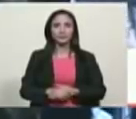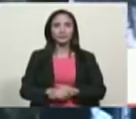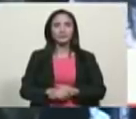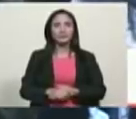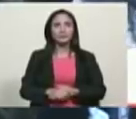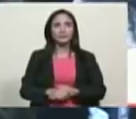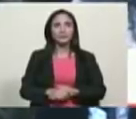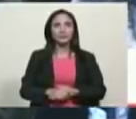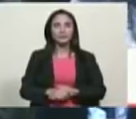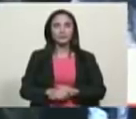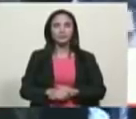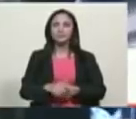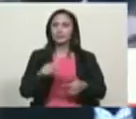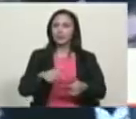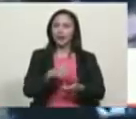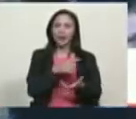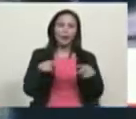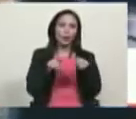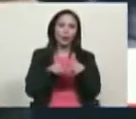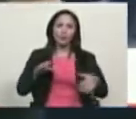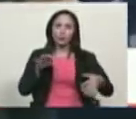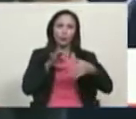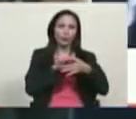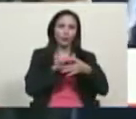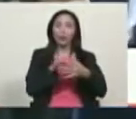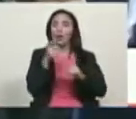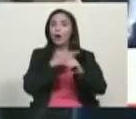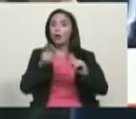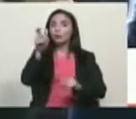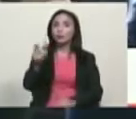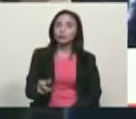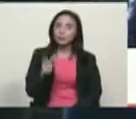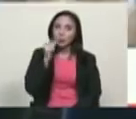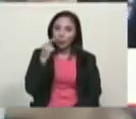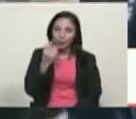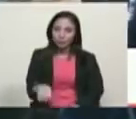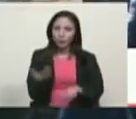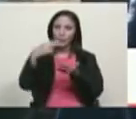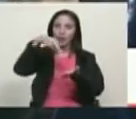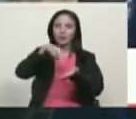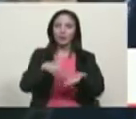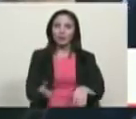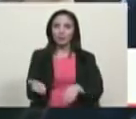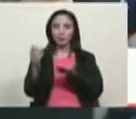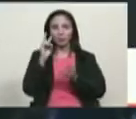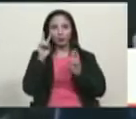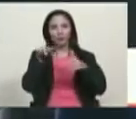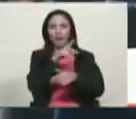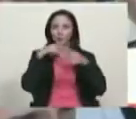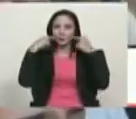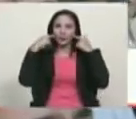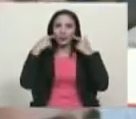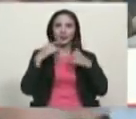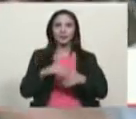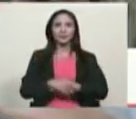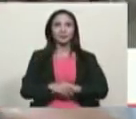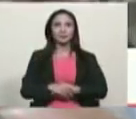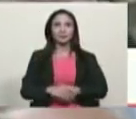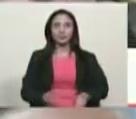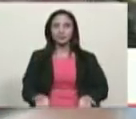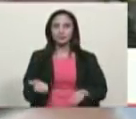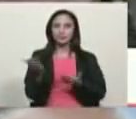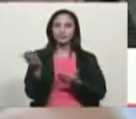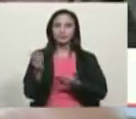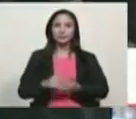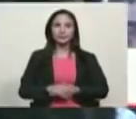Lo que le digo es que tenemos esa red, que está aquí Omar González. Párate, Omar, mi socio, levántate, sonríe. Omar,